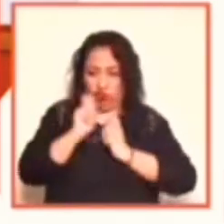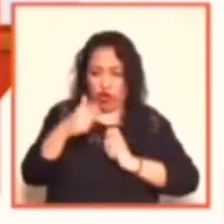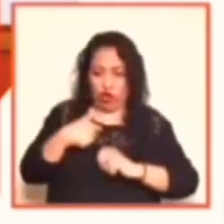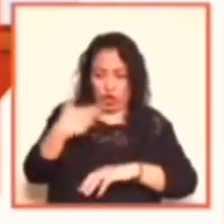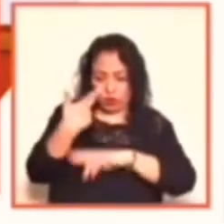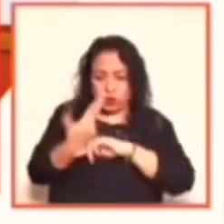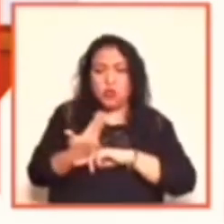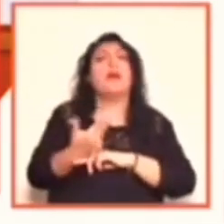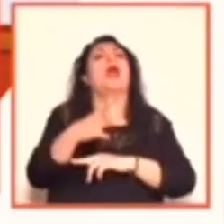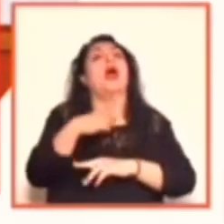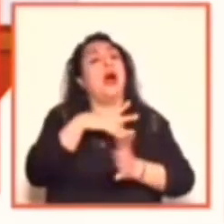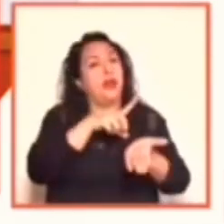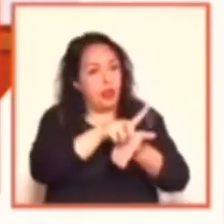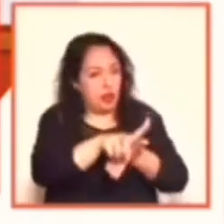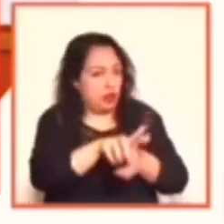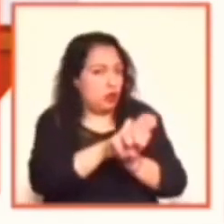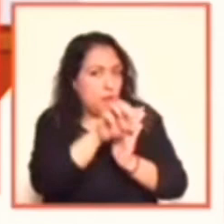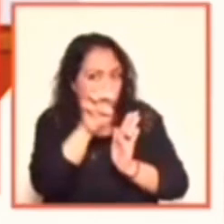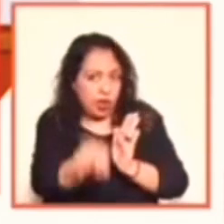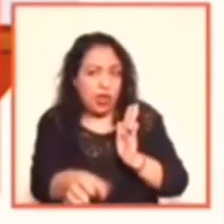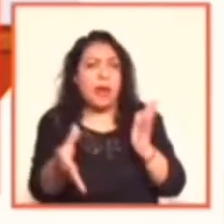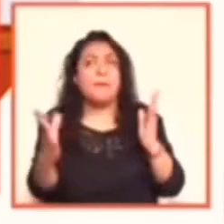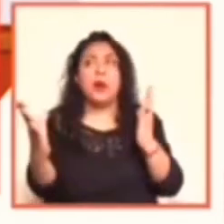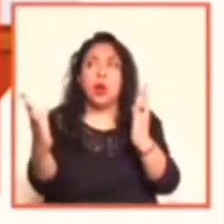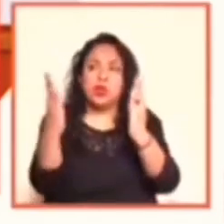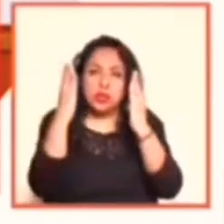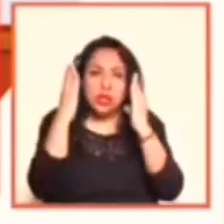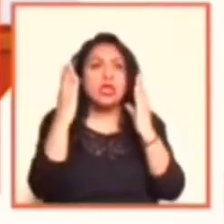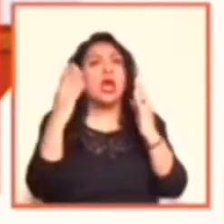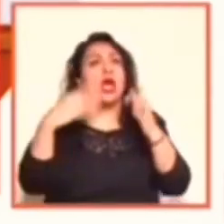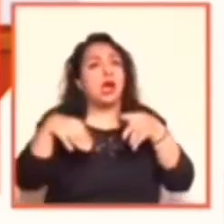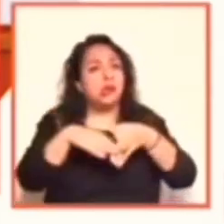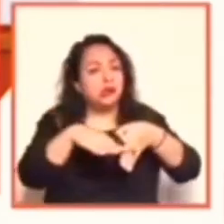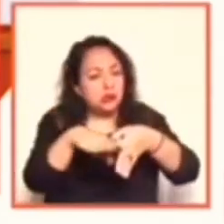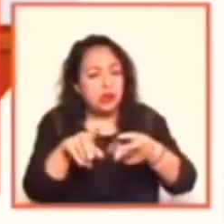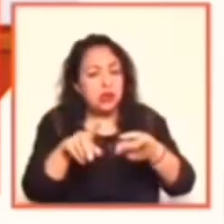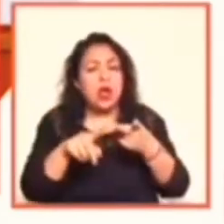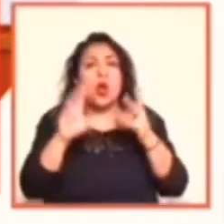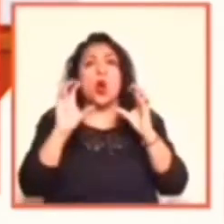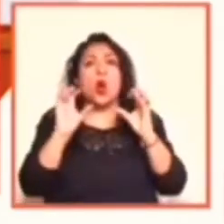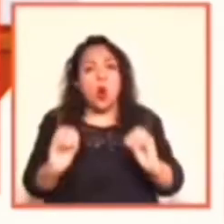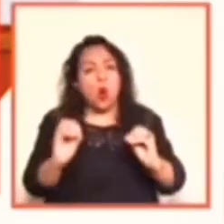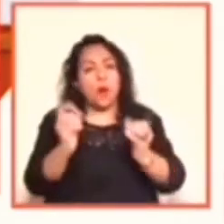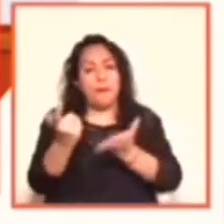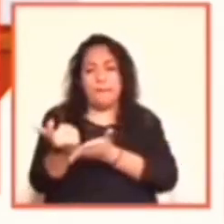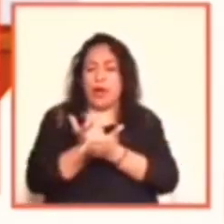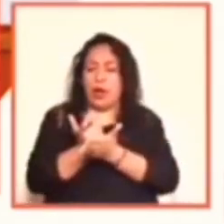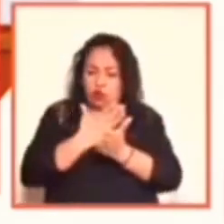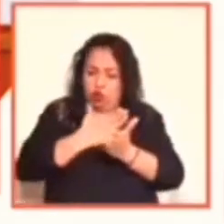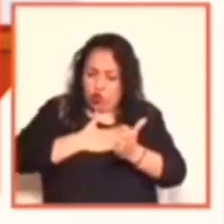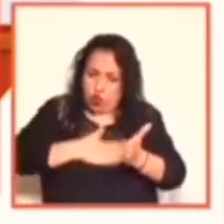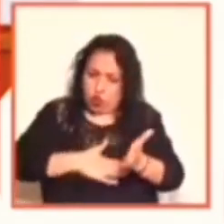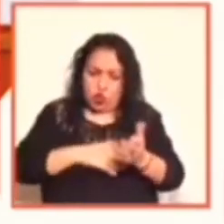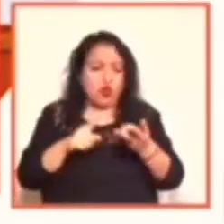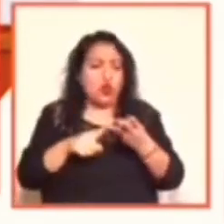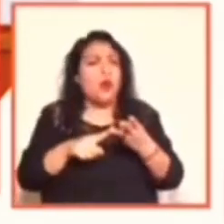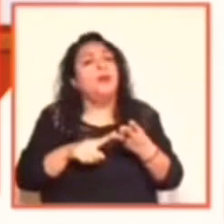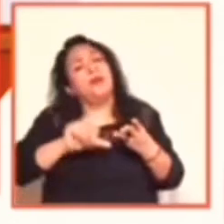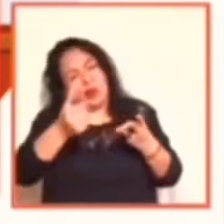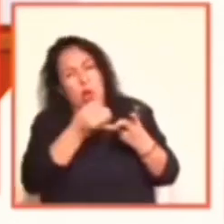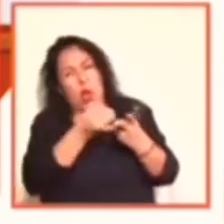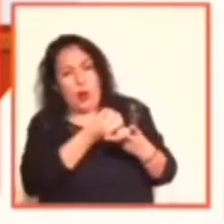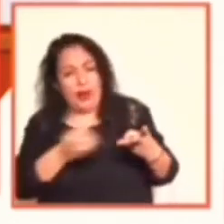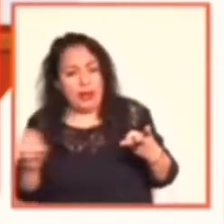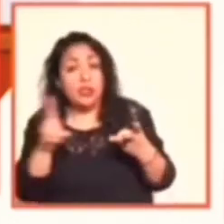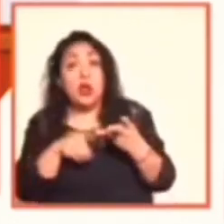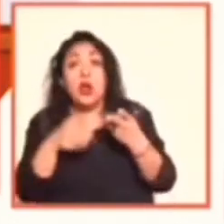responsabilidad. Derechos como que como una capacitación continua, como un salario digno, obligaciones como que una